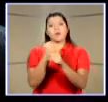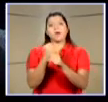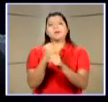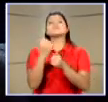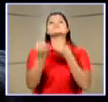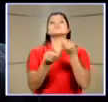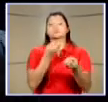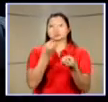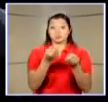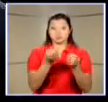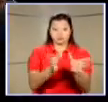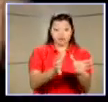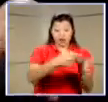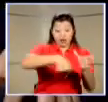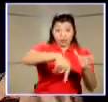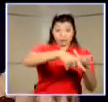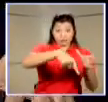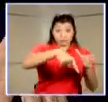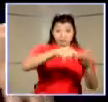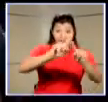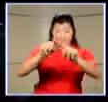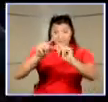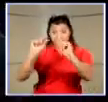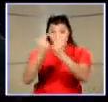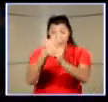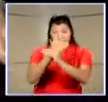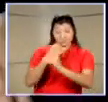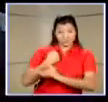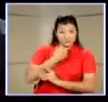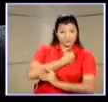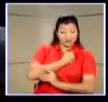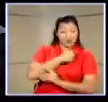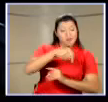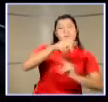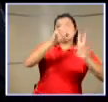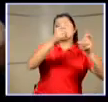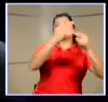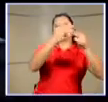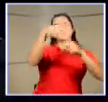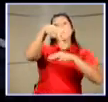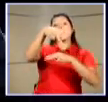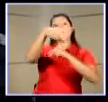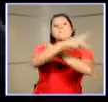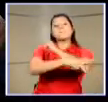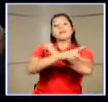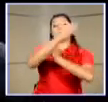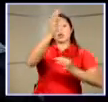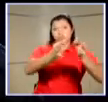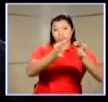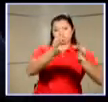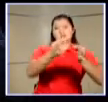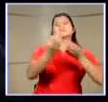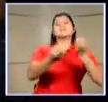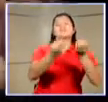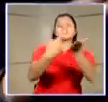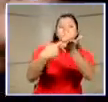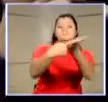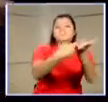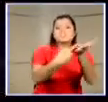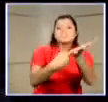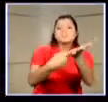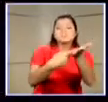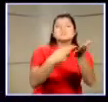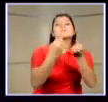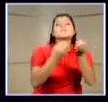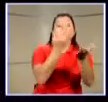sindical Patria Justa con la Universidad de Costa Rica. Pretendemos presentar al gobierno y a las autoridades políticas un nuevo